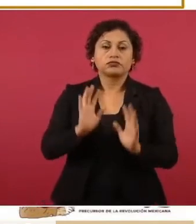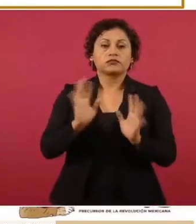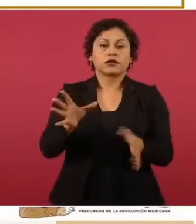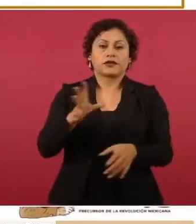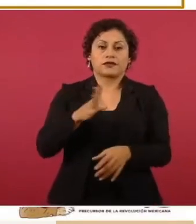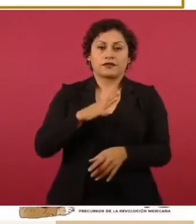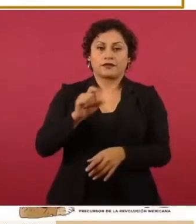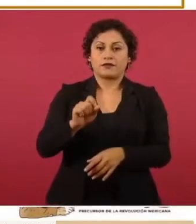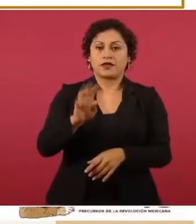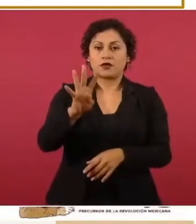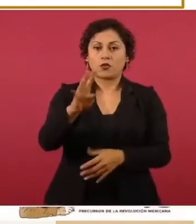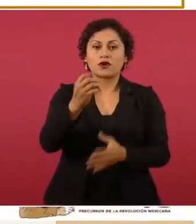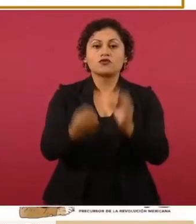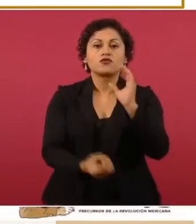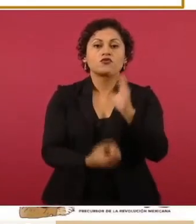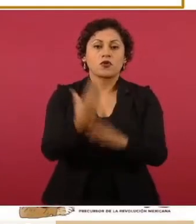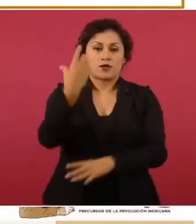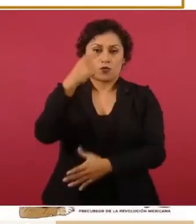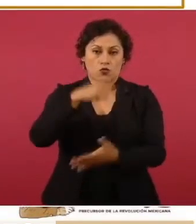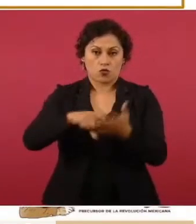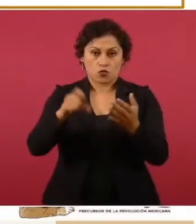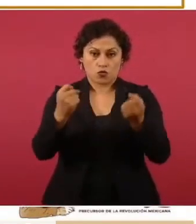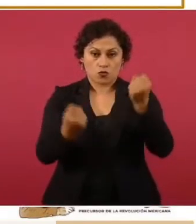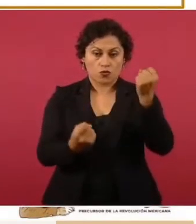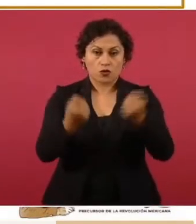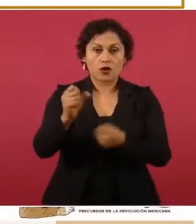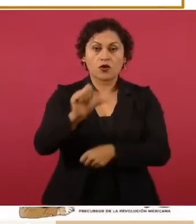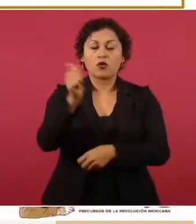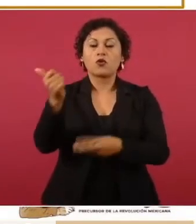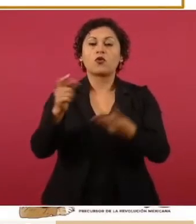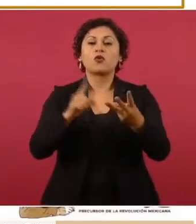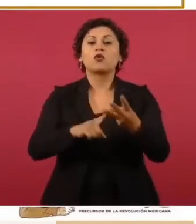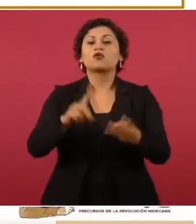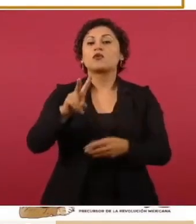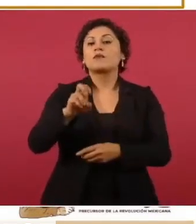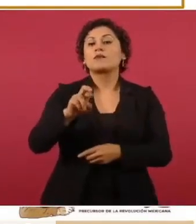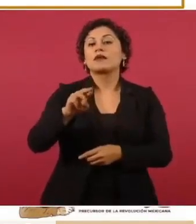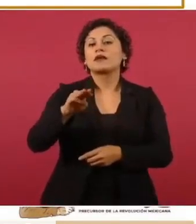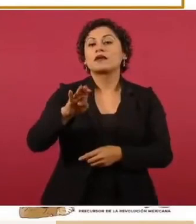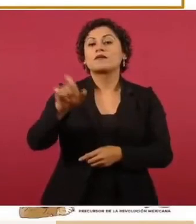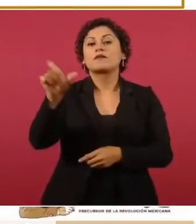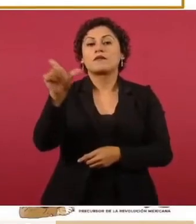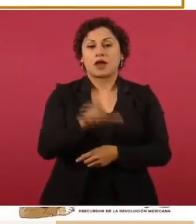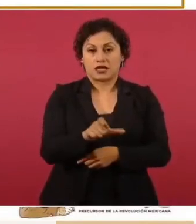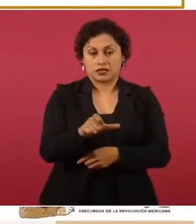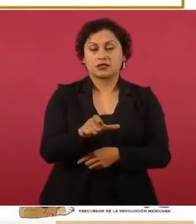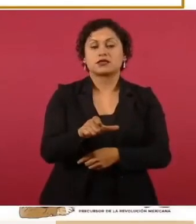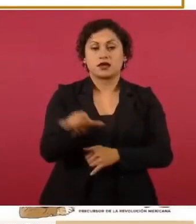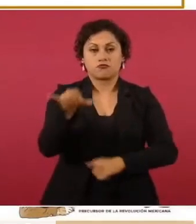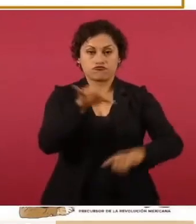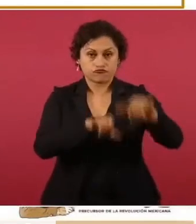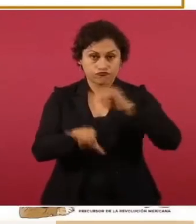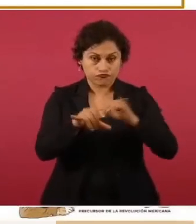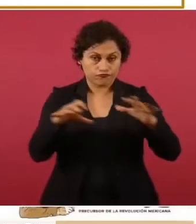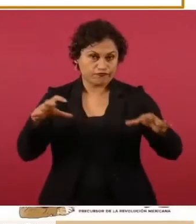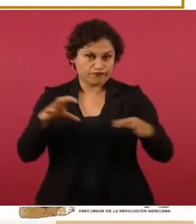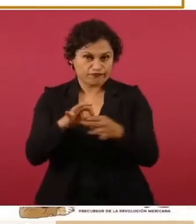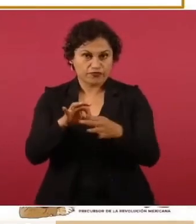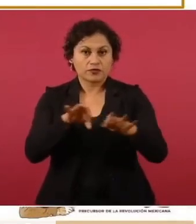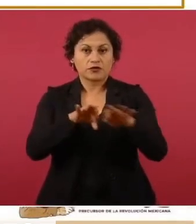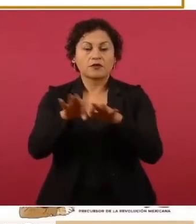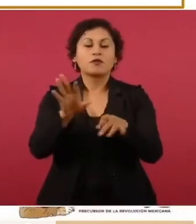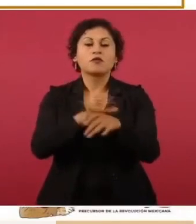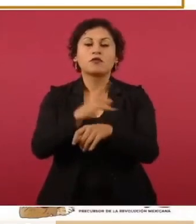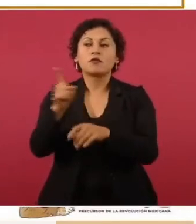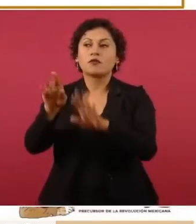nuevas, también trabajando con Birmex en la última milla, porque también del almacén hospitalario, después también a